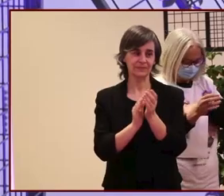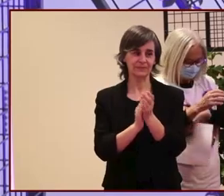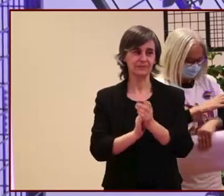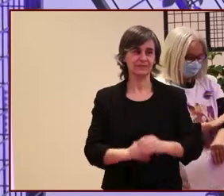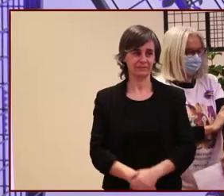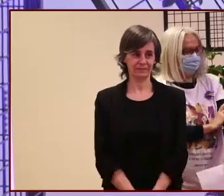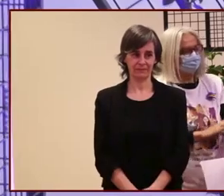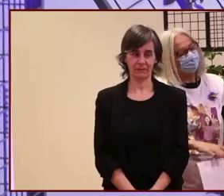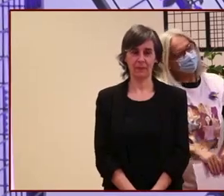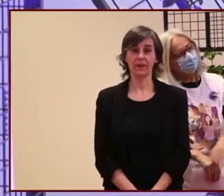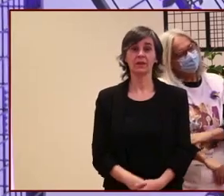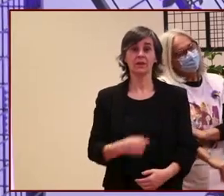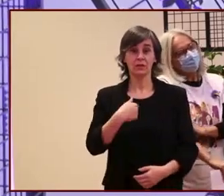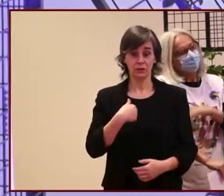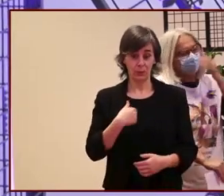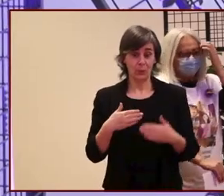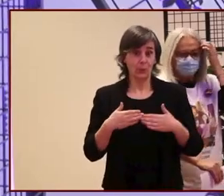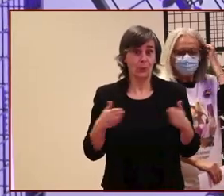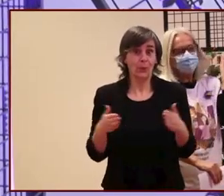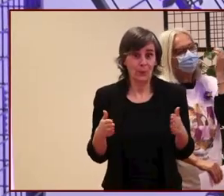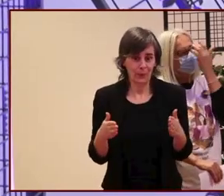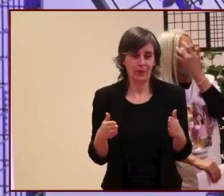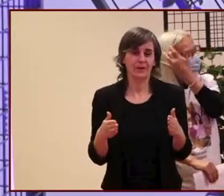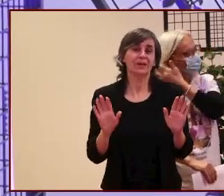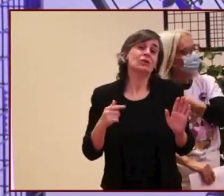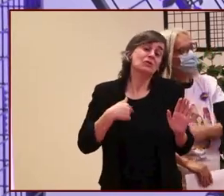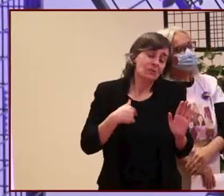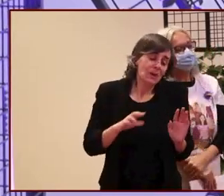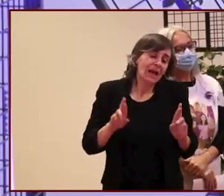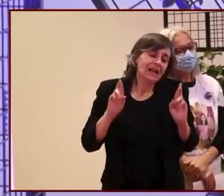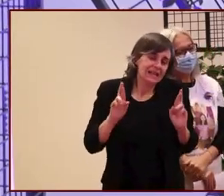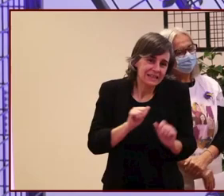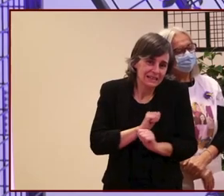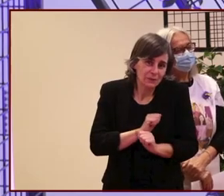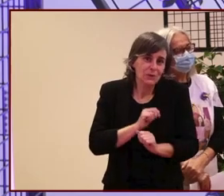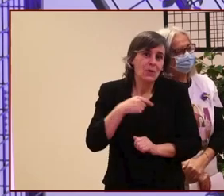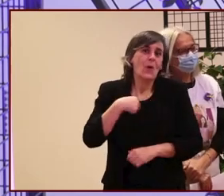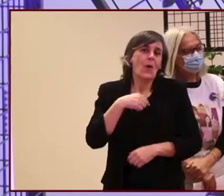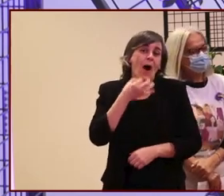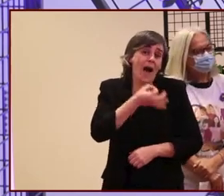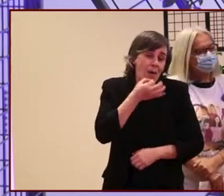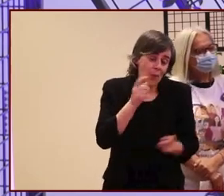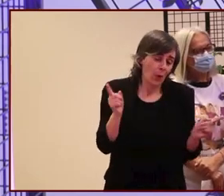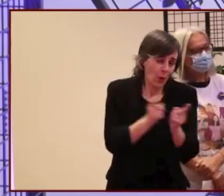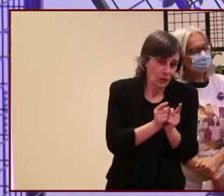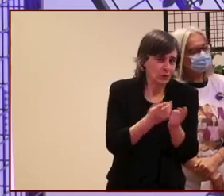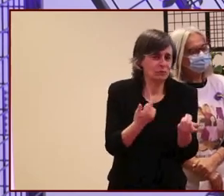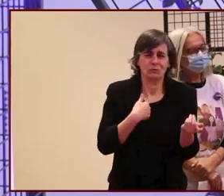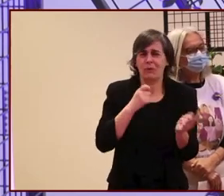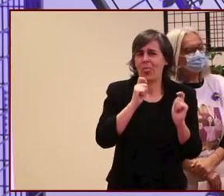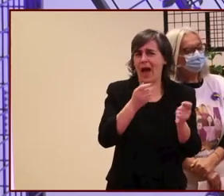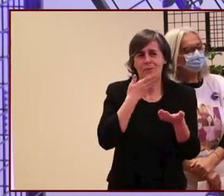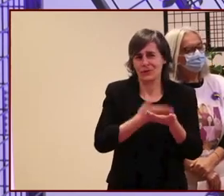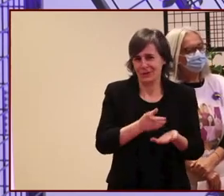un debut que espero que como falda y poco se nos ha ocurrido y muy bueno